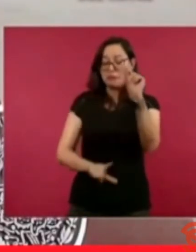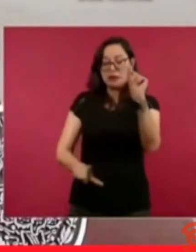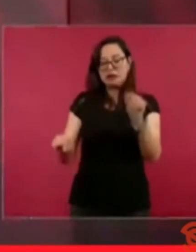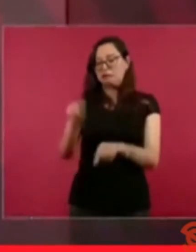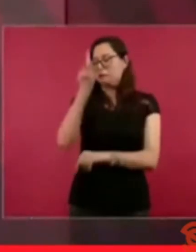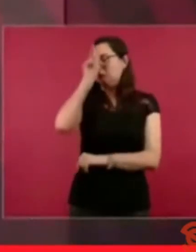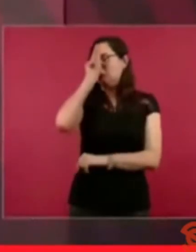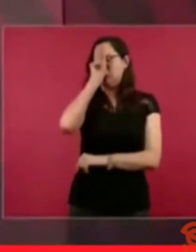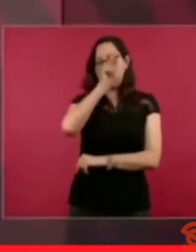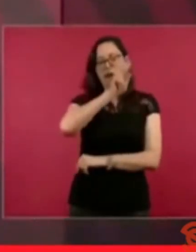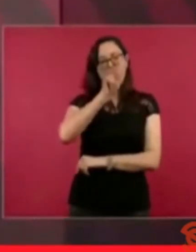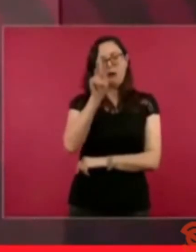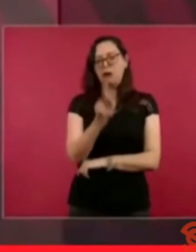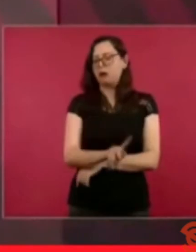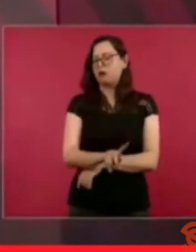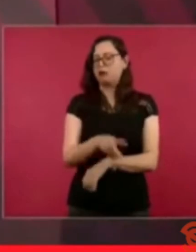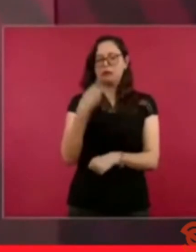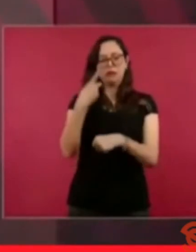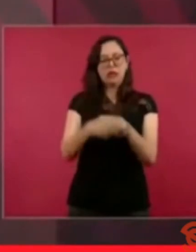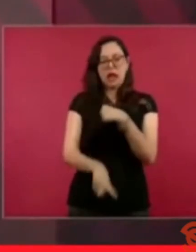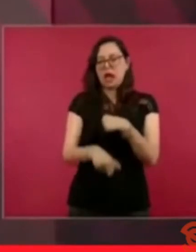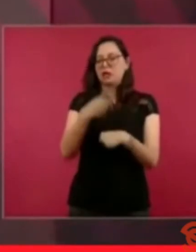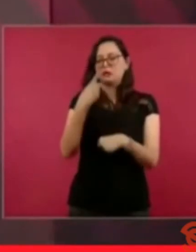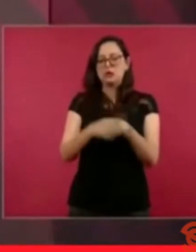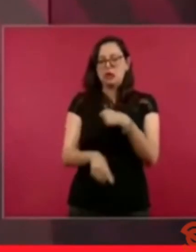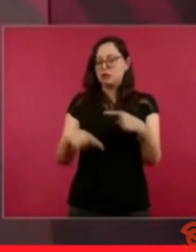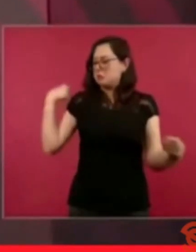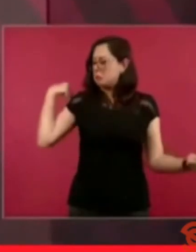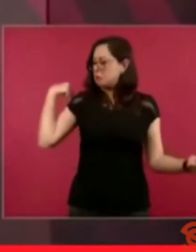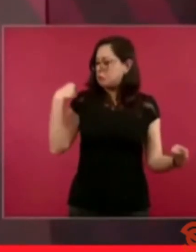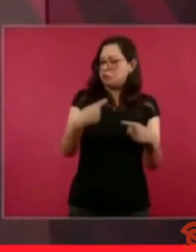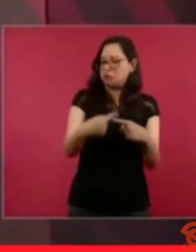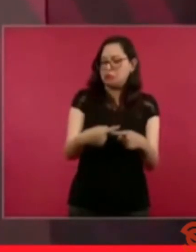Muchísimo. Han saqueado a México,